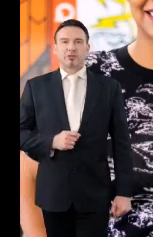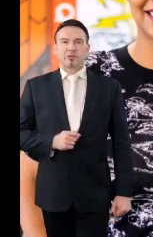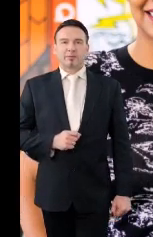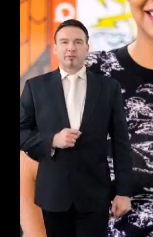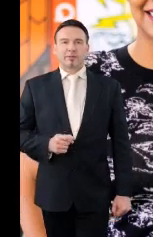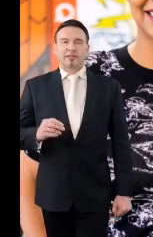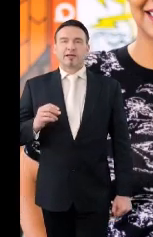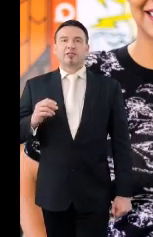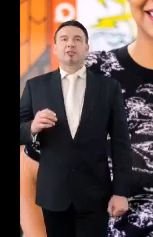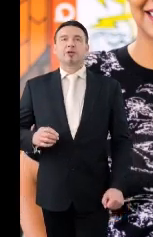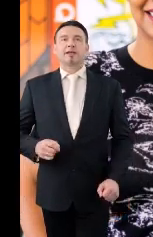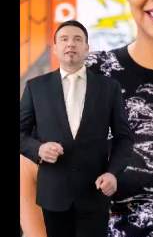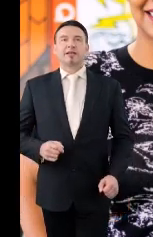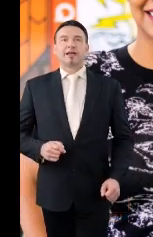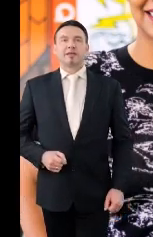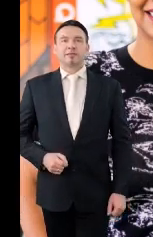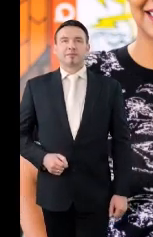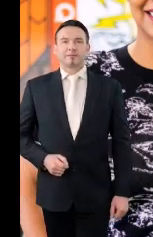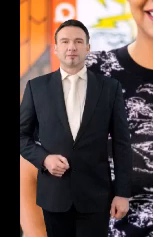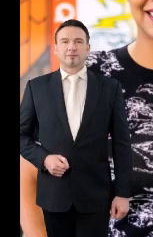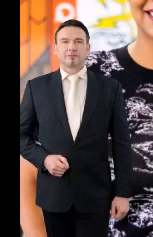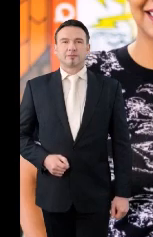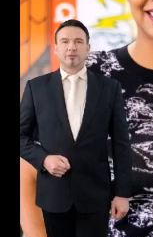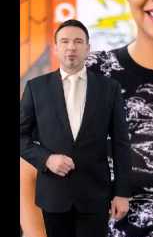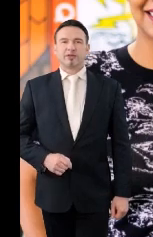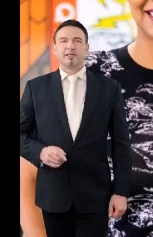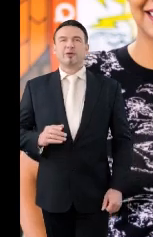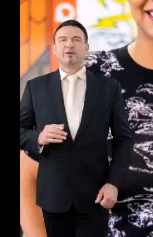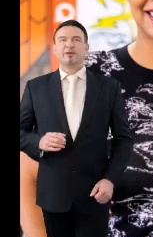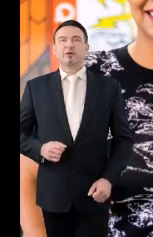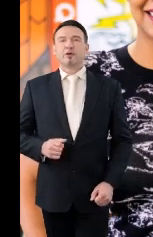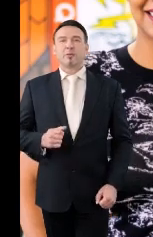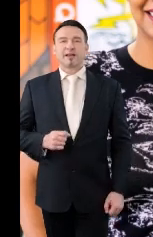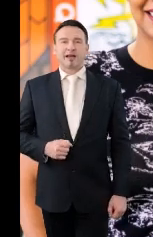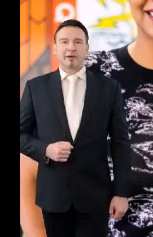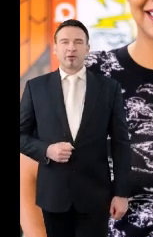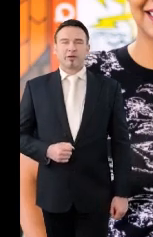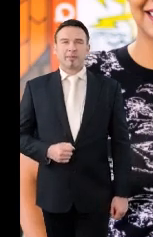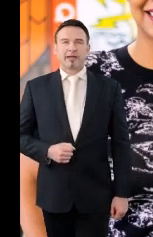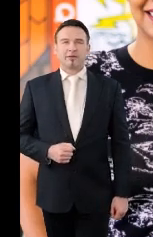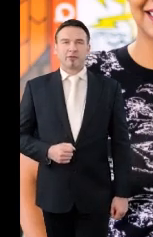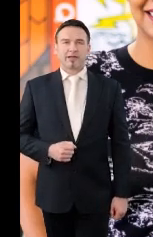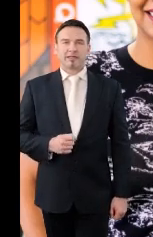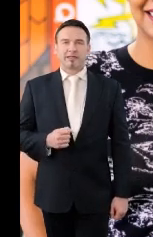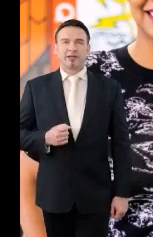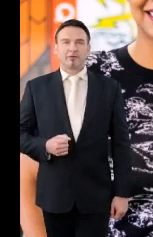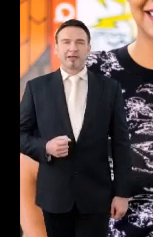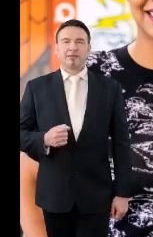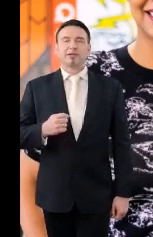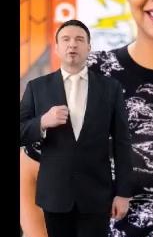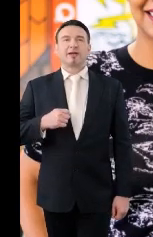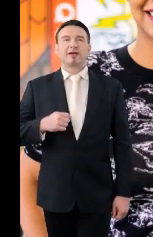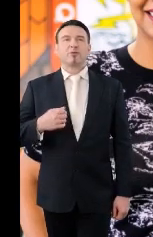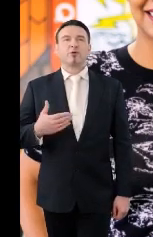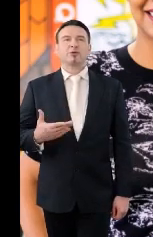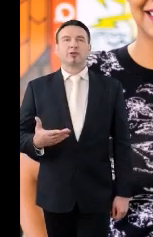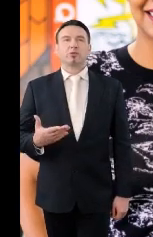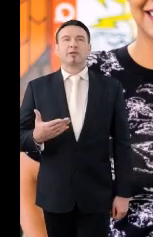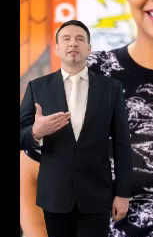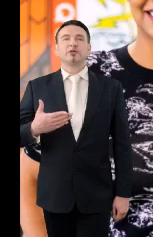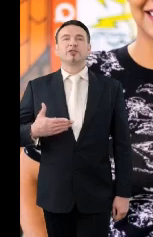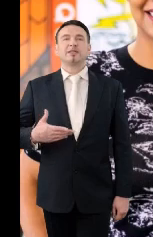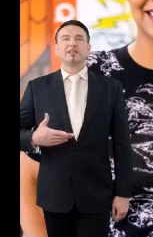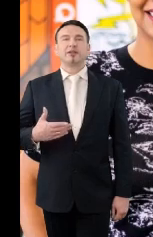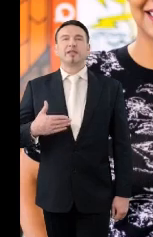dado solución a problemáticas históricas en el municipio, como el acabar con la mega deuda que tenía ubicado a Tijuana como uno de